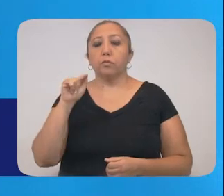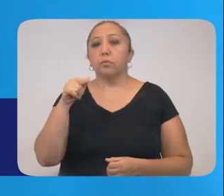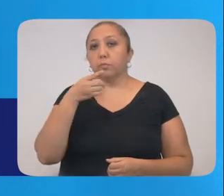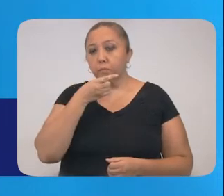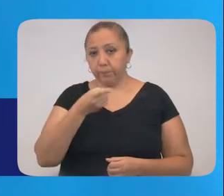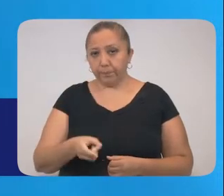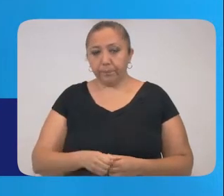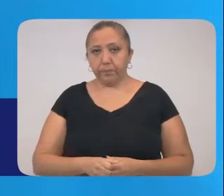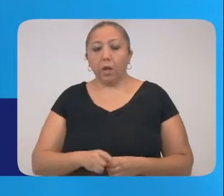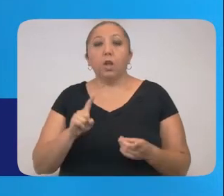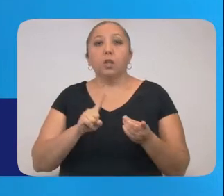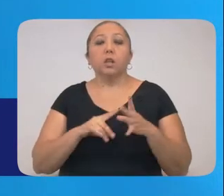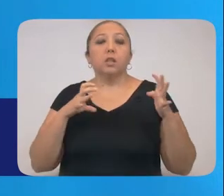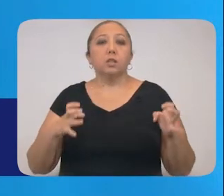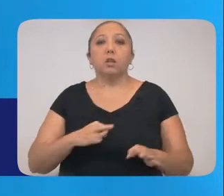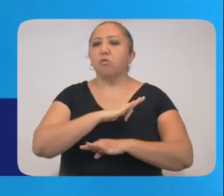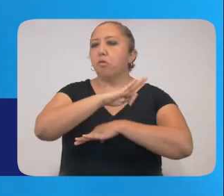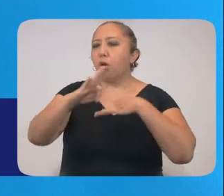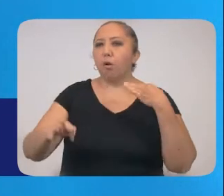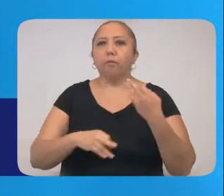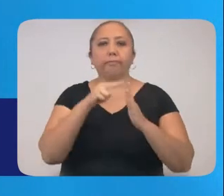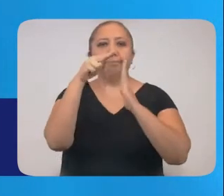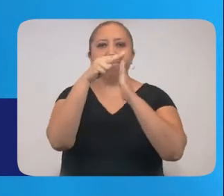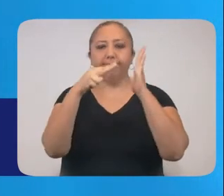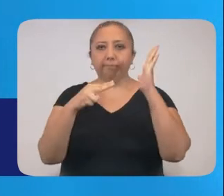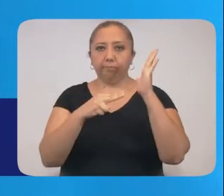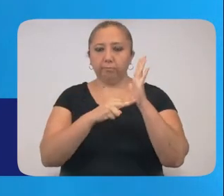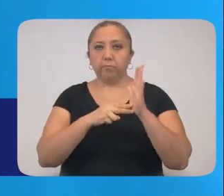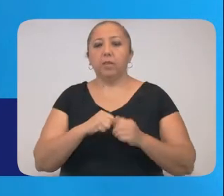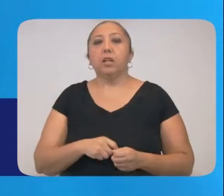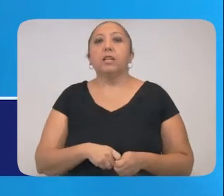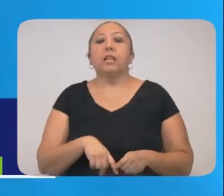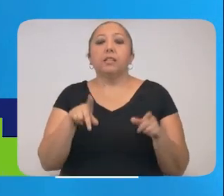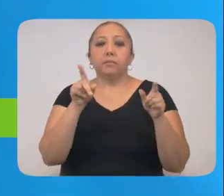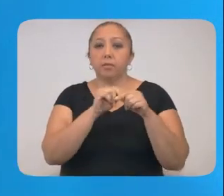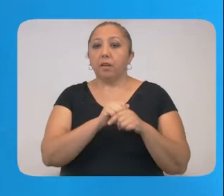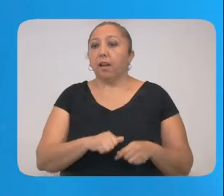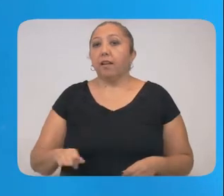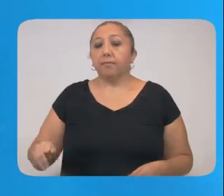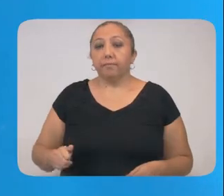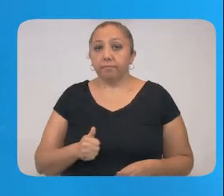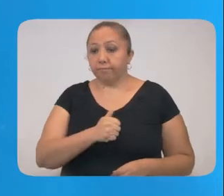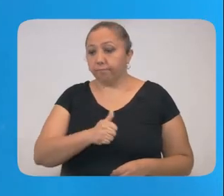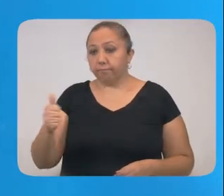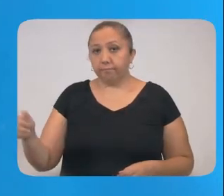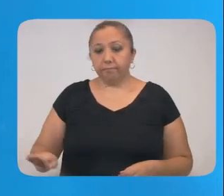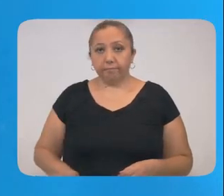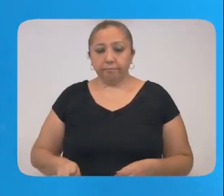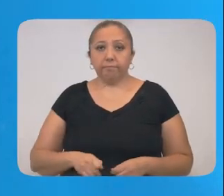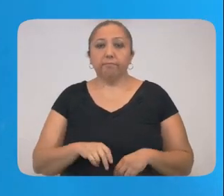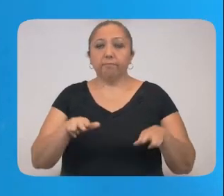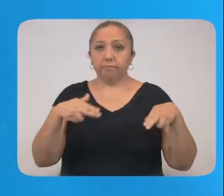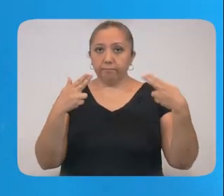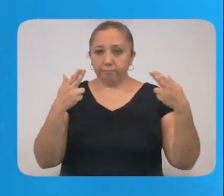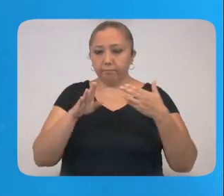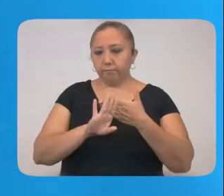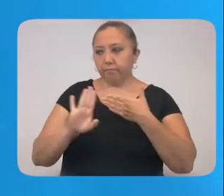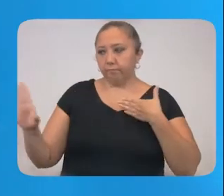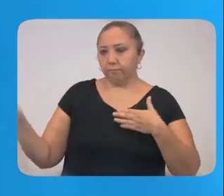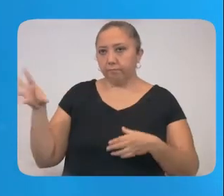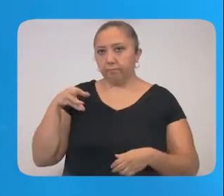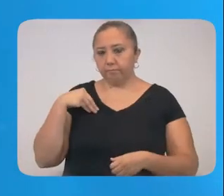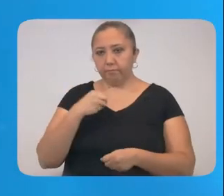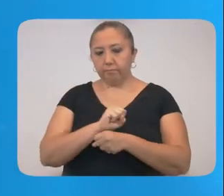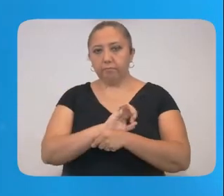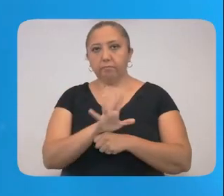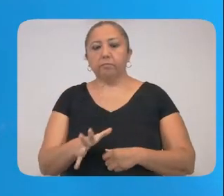reactivacion.yucatan.gob.mx, donde se encuentran todos los protocolos sanitarios específicos a cada giro comercial, para prevenir y evitar contagios